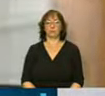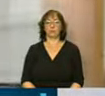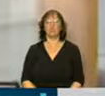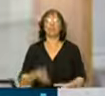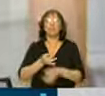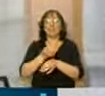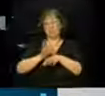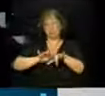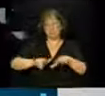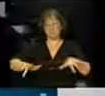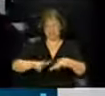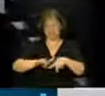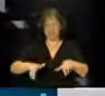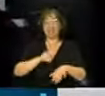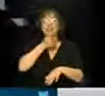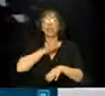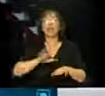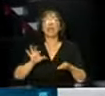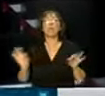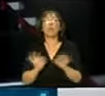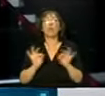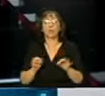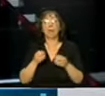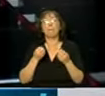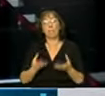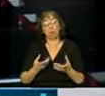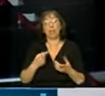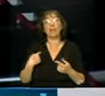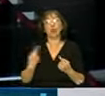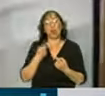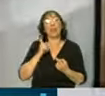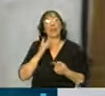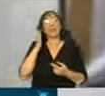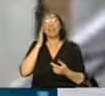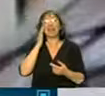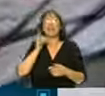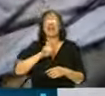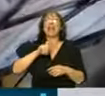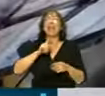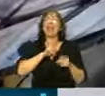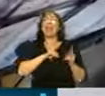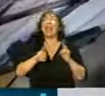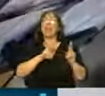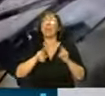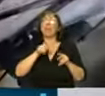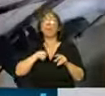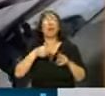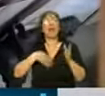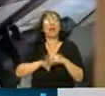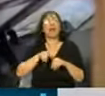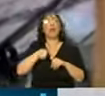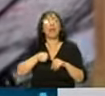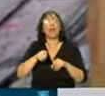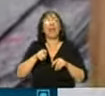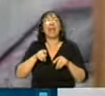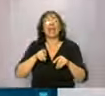Enseñamos piano también, historia de la música, por ejemplo, porque nosotros tenemos que saber ubicar en qué época vivió